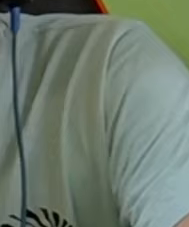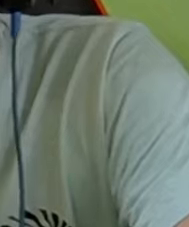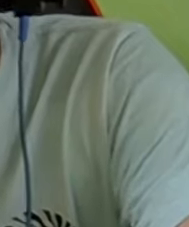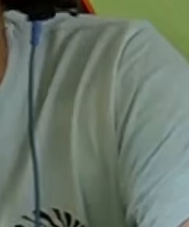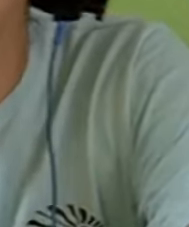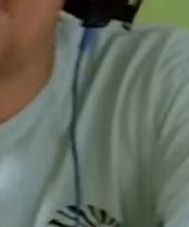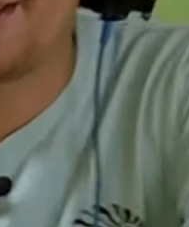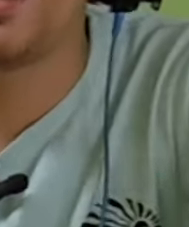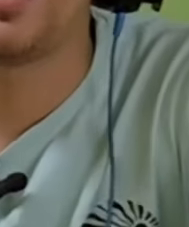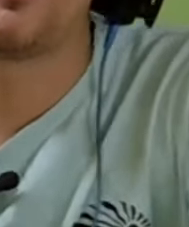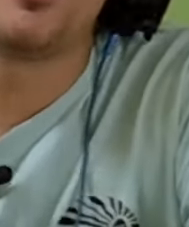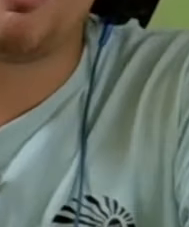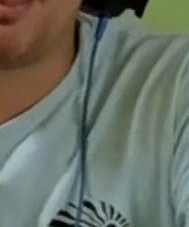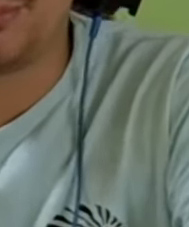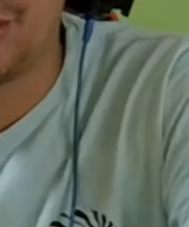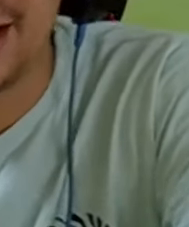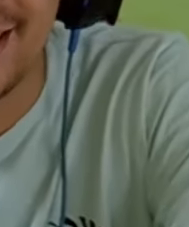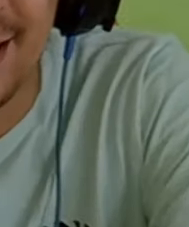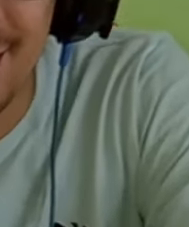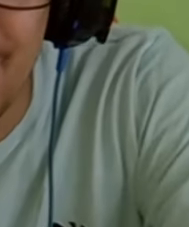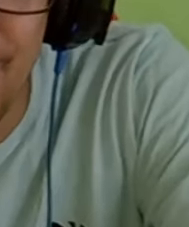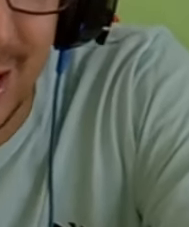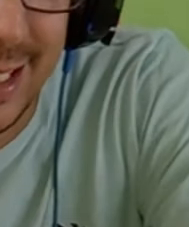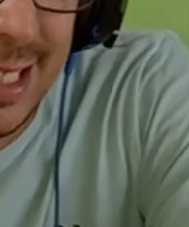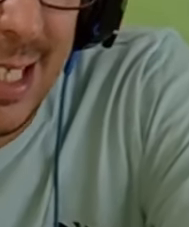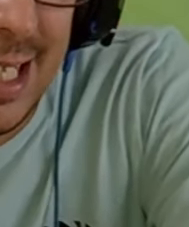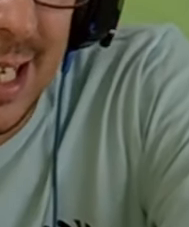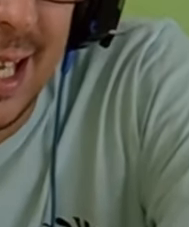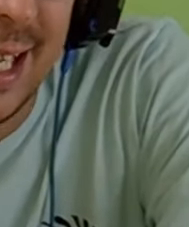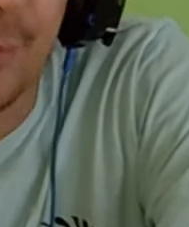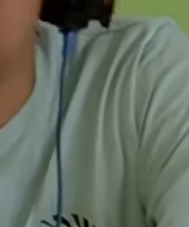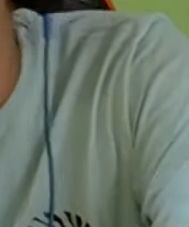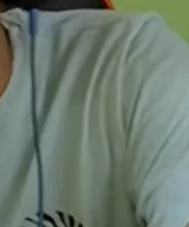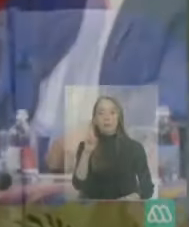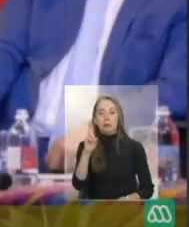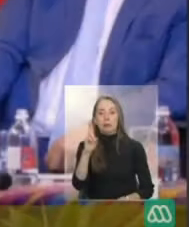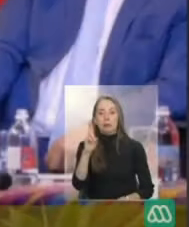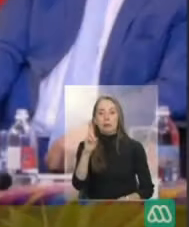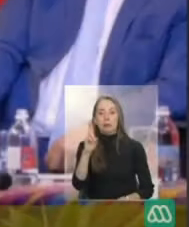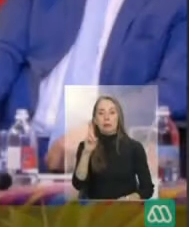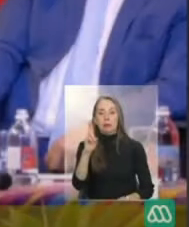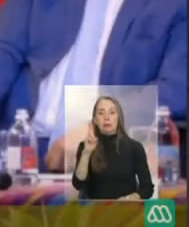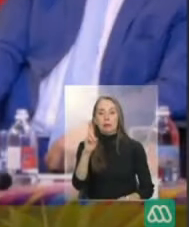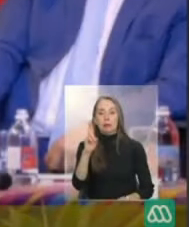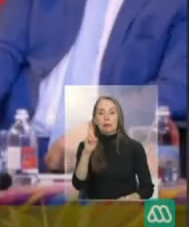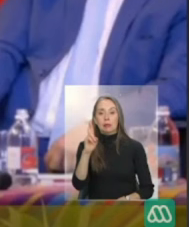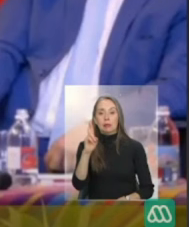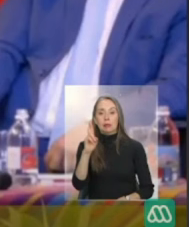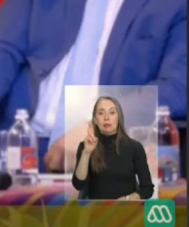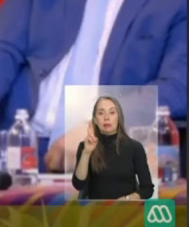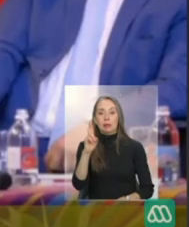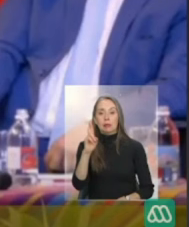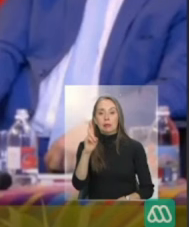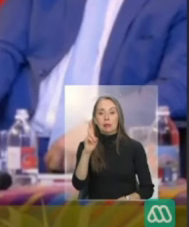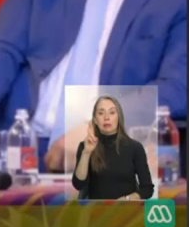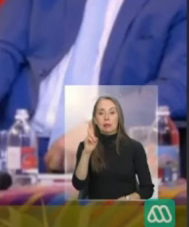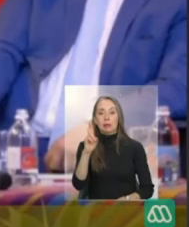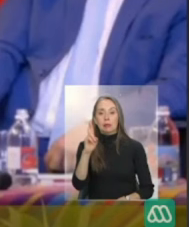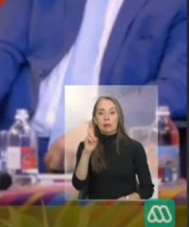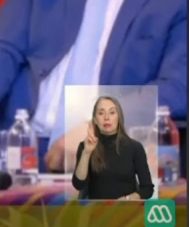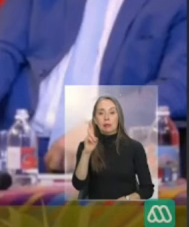Espero que estén pasando súper bien de lo mejor. Me olvidé hacer el saludo, gente. Bueno, no olviden suscribirse, dejar un buen me gusta, que eso me ayuda